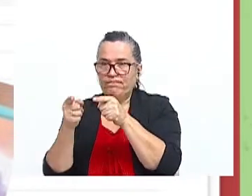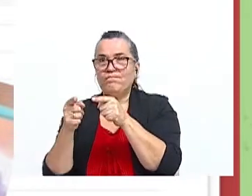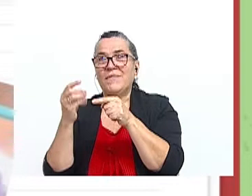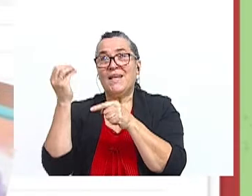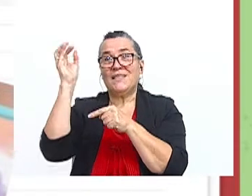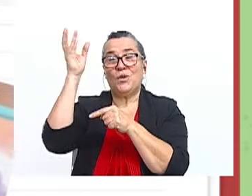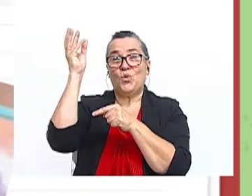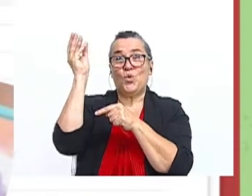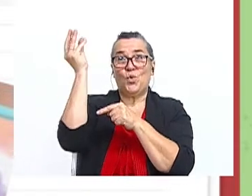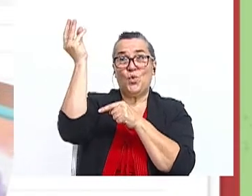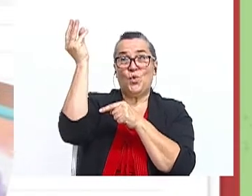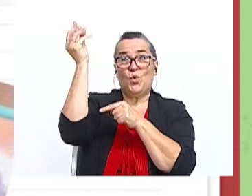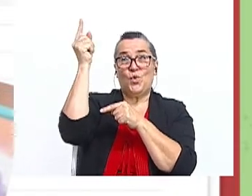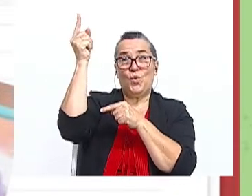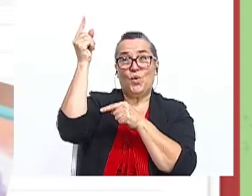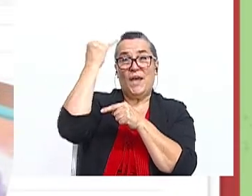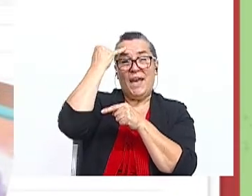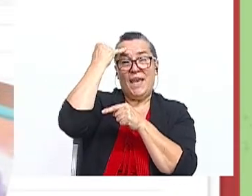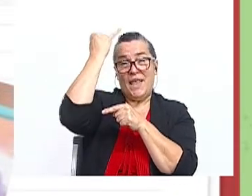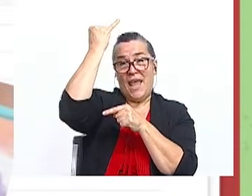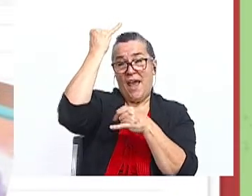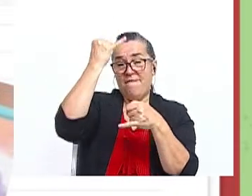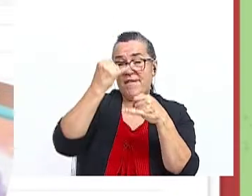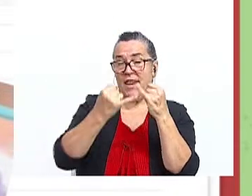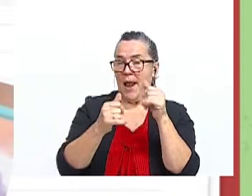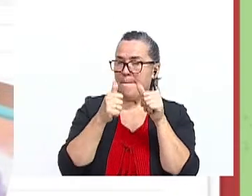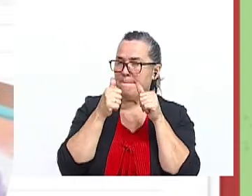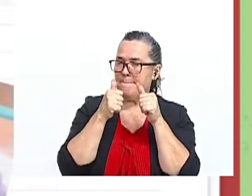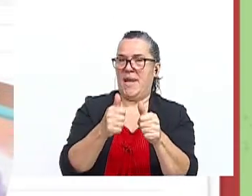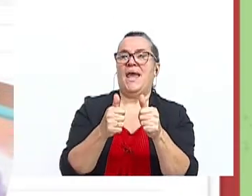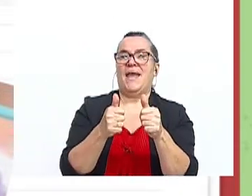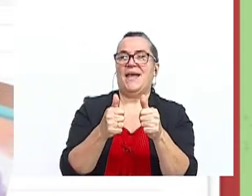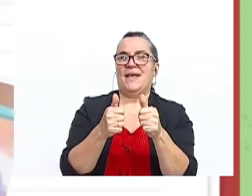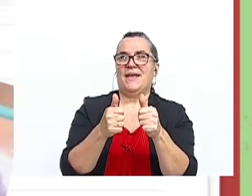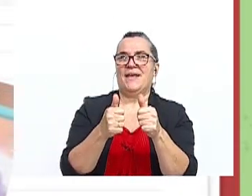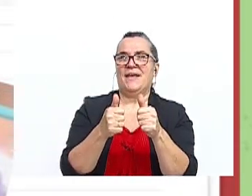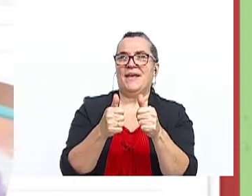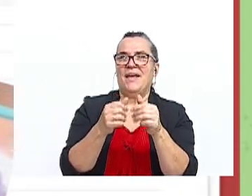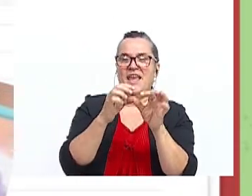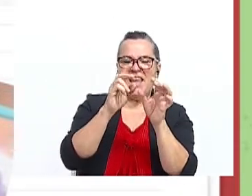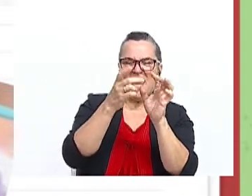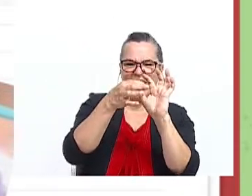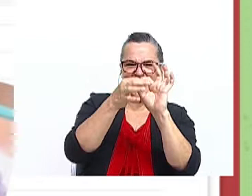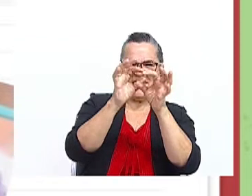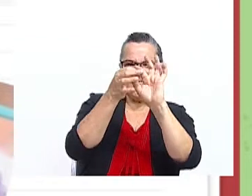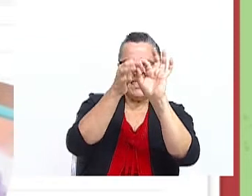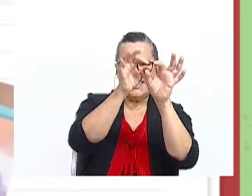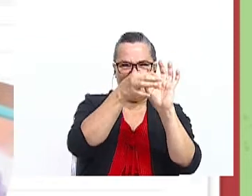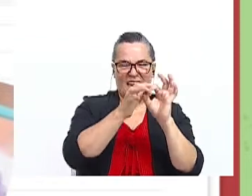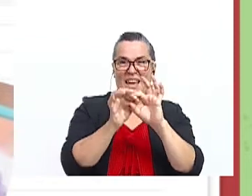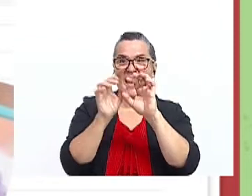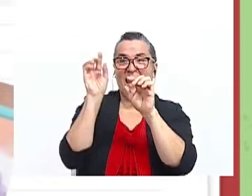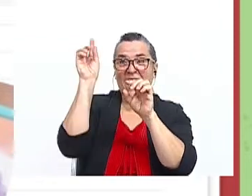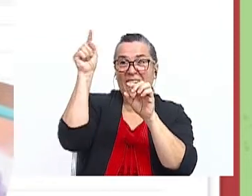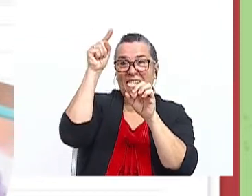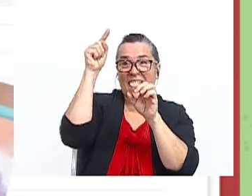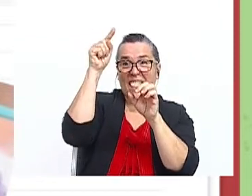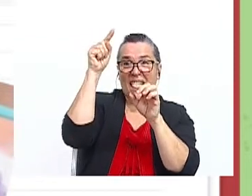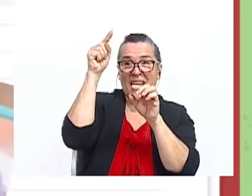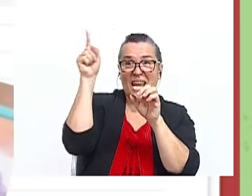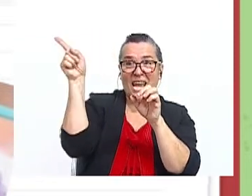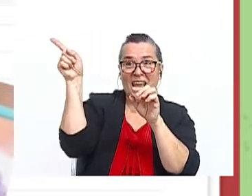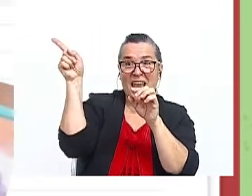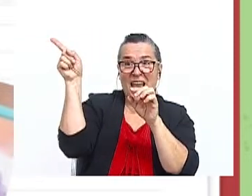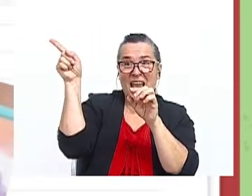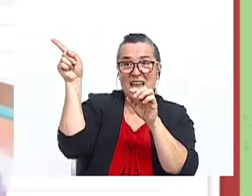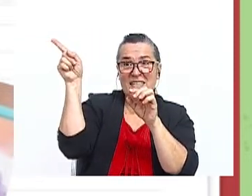bombillito, esa idea final. Y esas tuerquitas es ese engranaje que debemos irle dando a